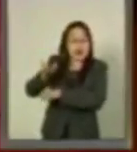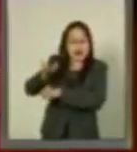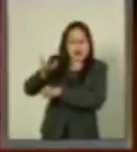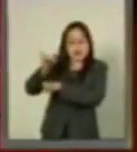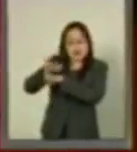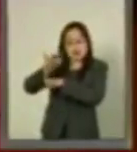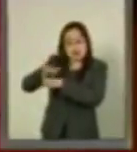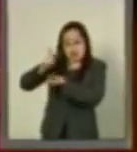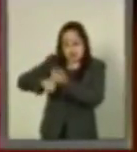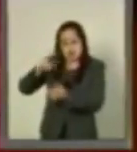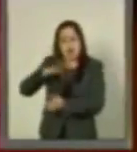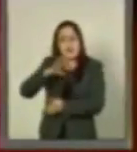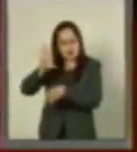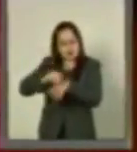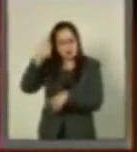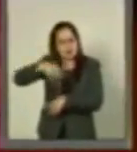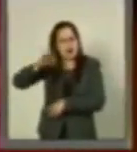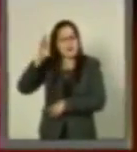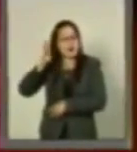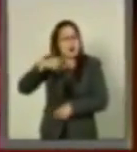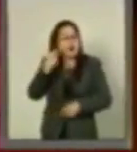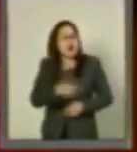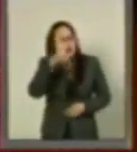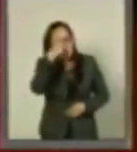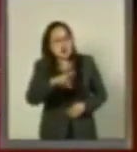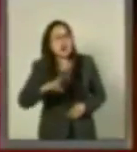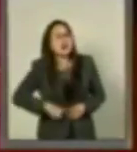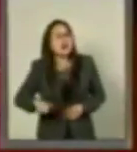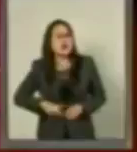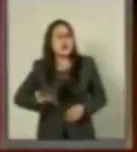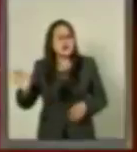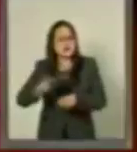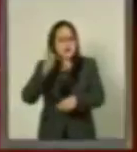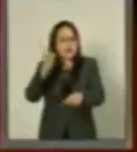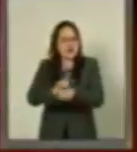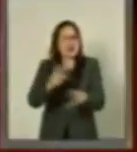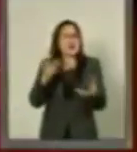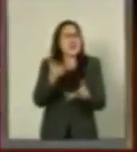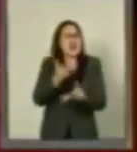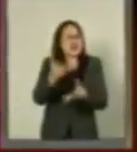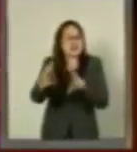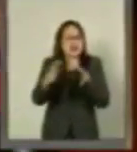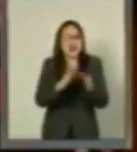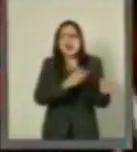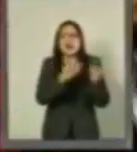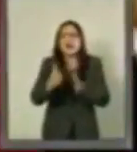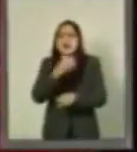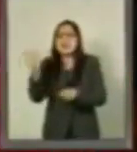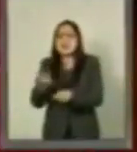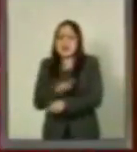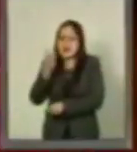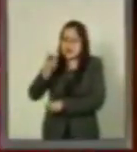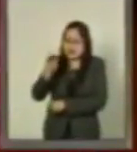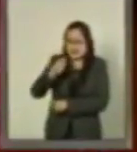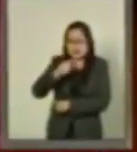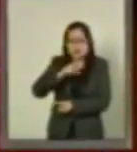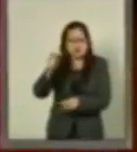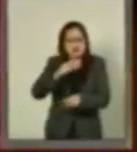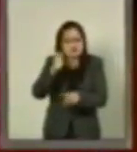su estado. ¿Qué medidas ha tomado el gobierno federal a las consecuencias que eso va a